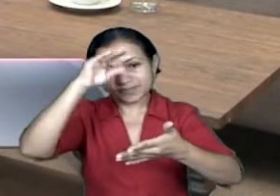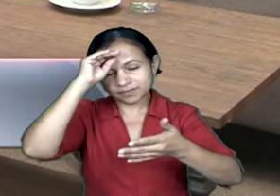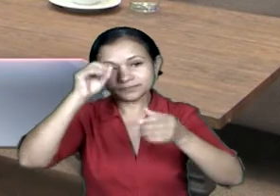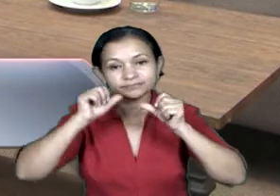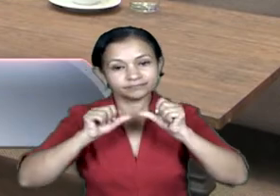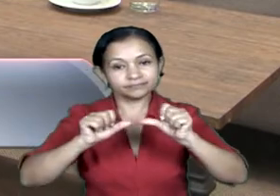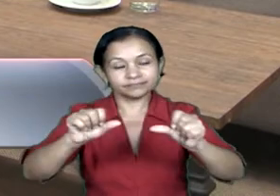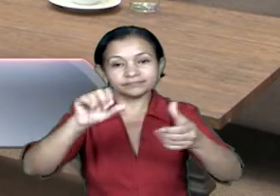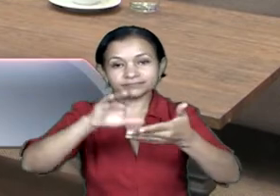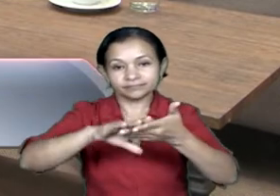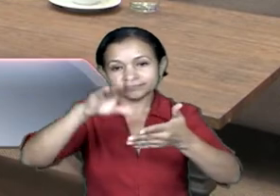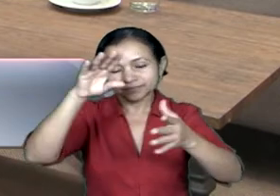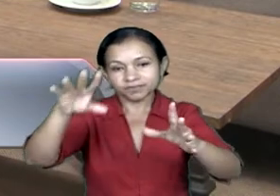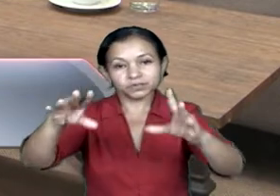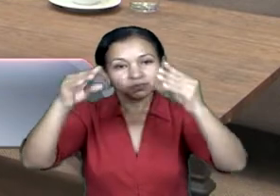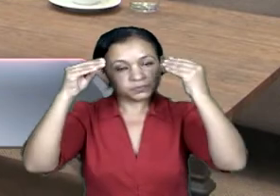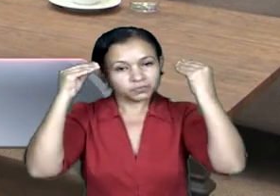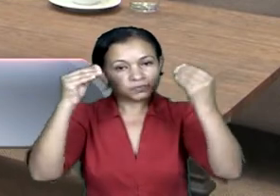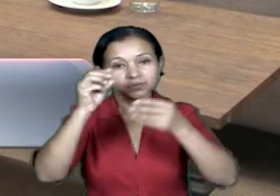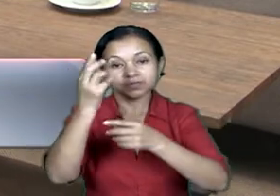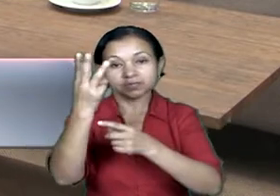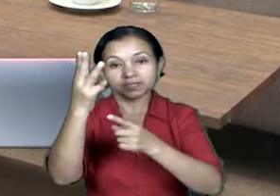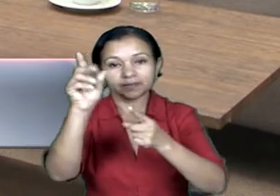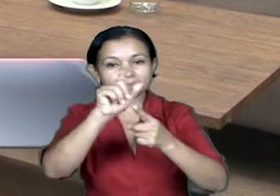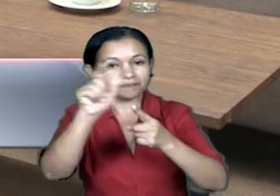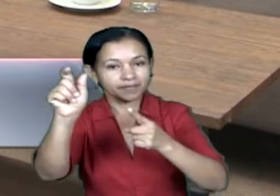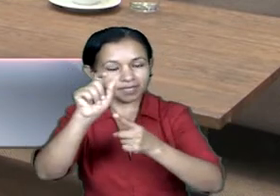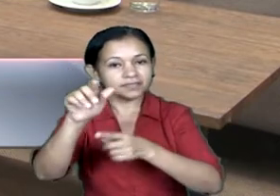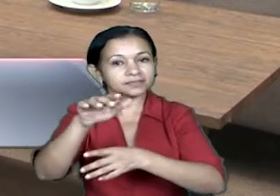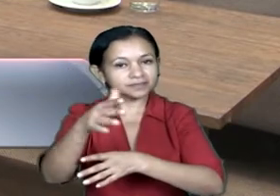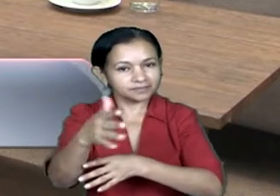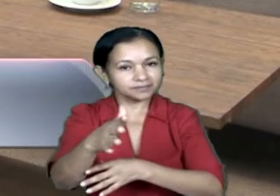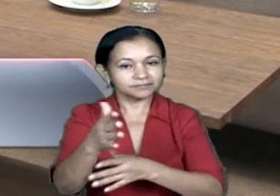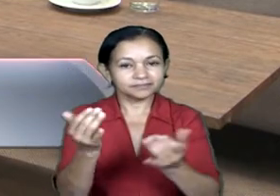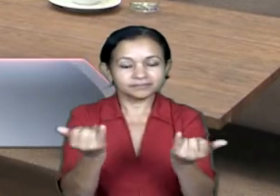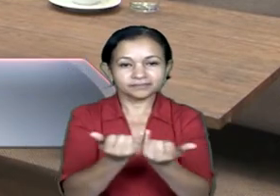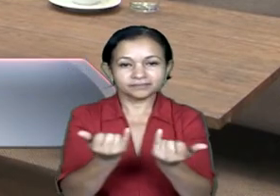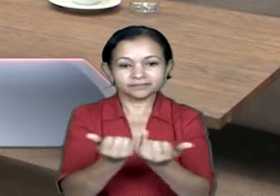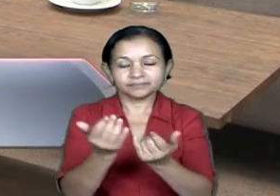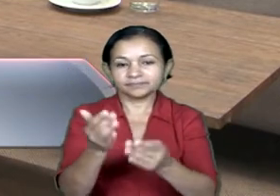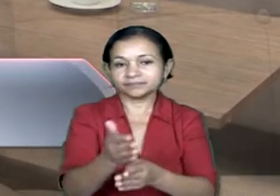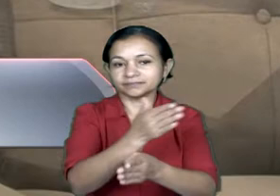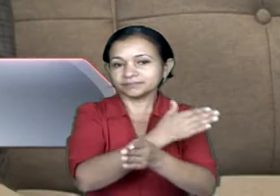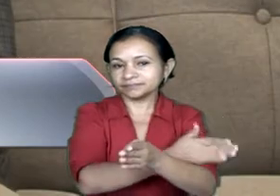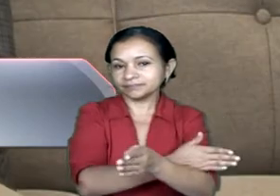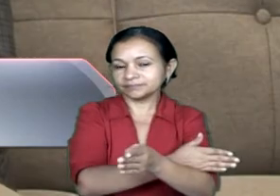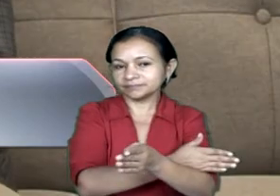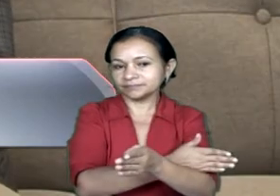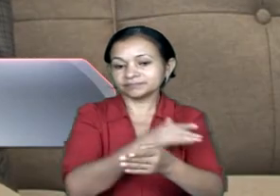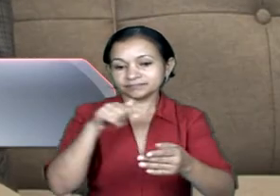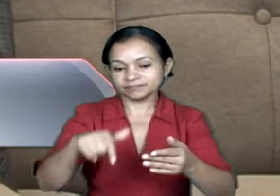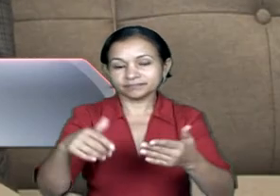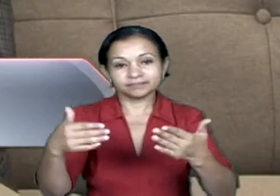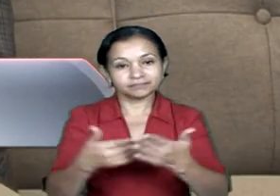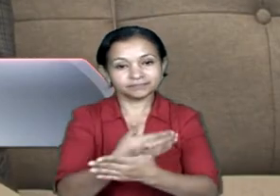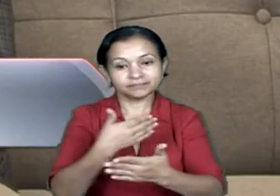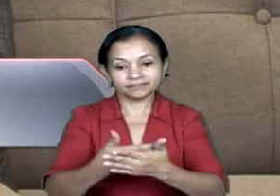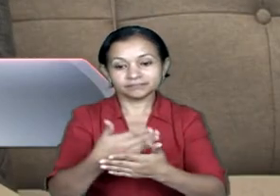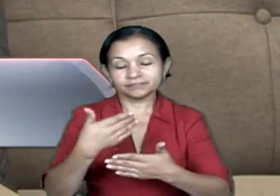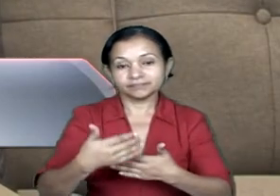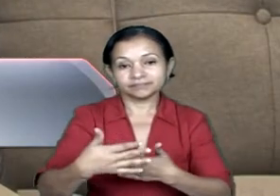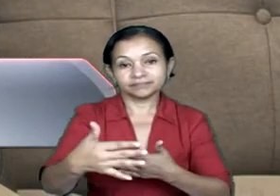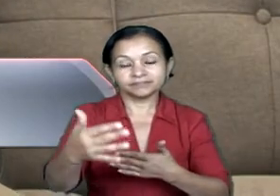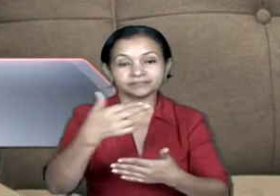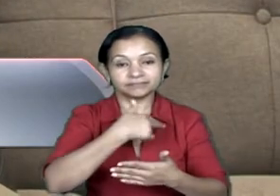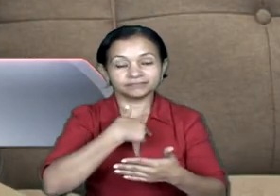es el curso más o menos como 3 meses dura. Y el anterior y también el actual, ¿no?